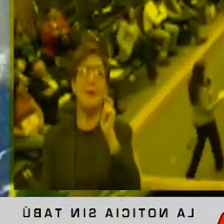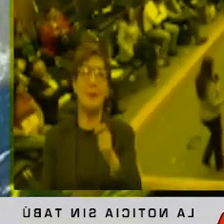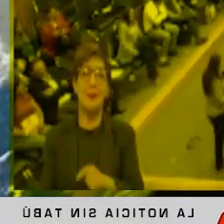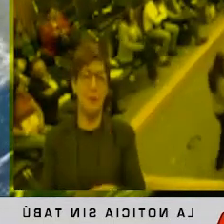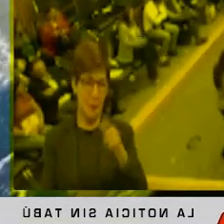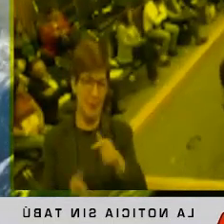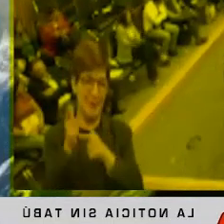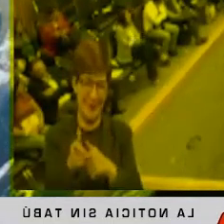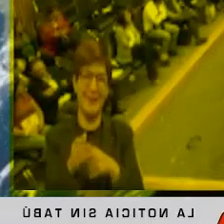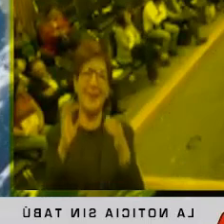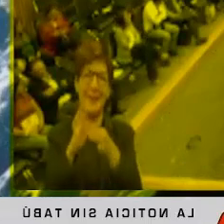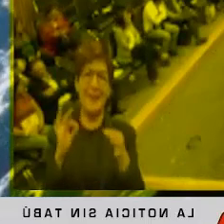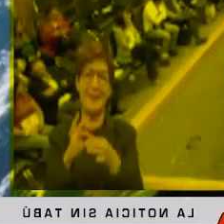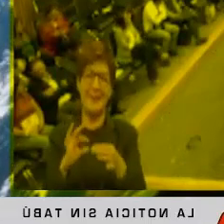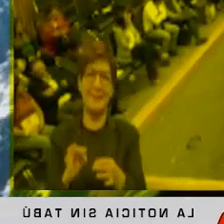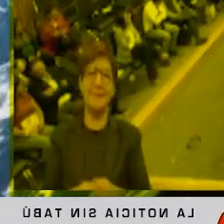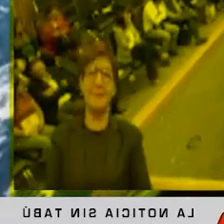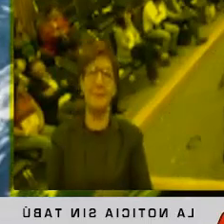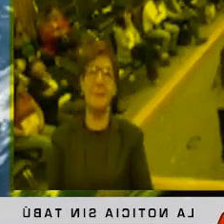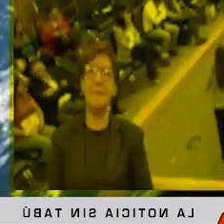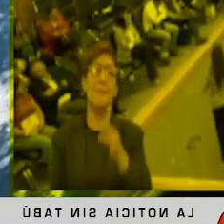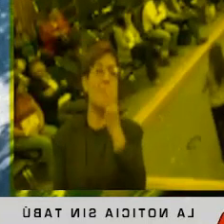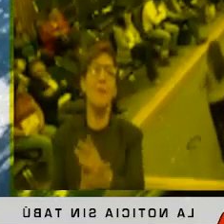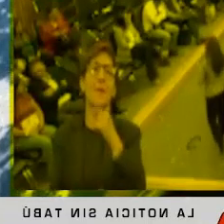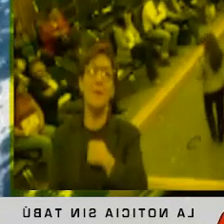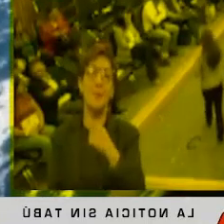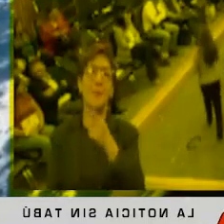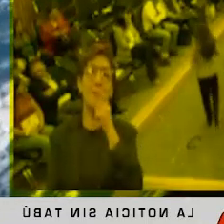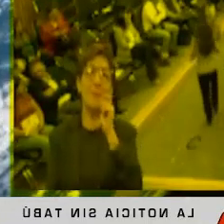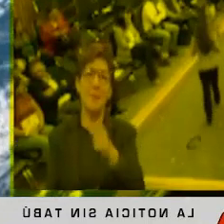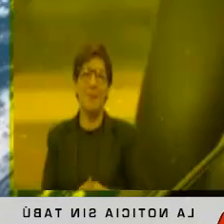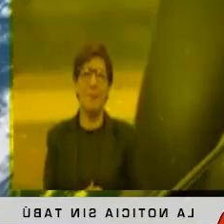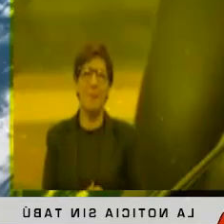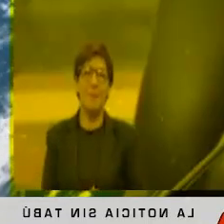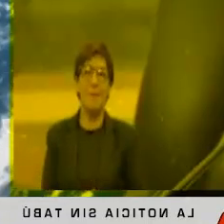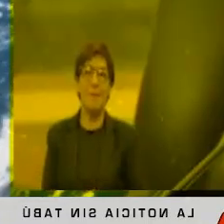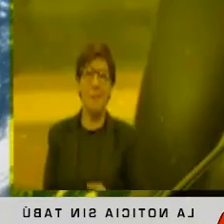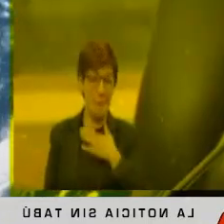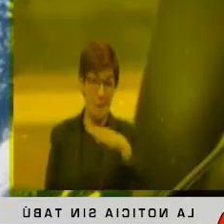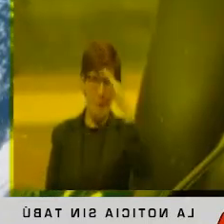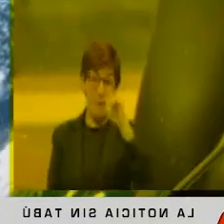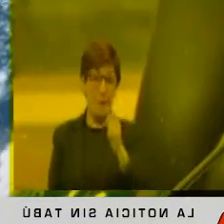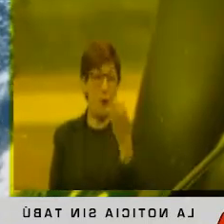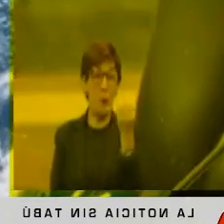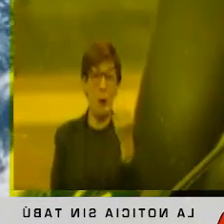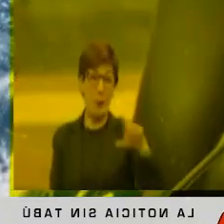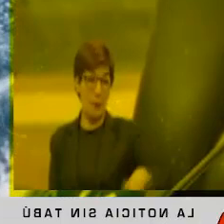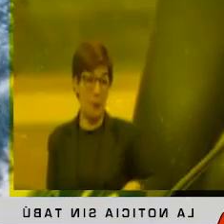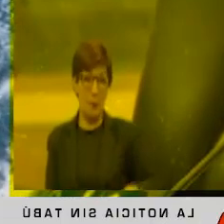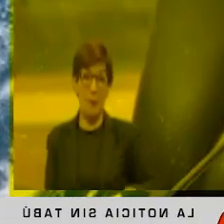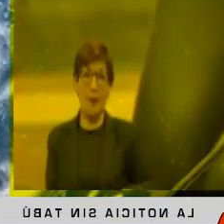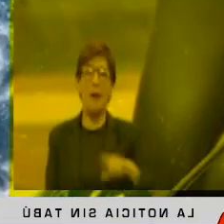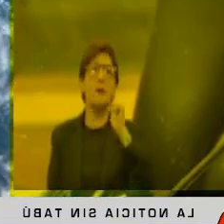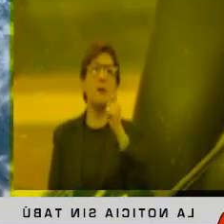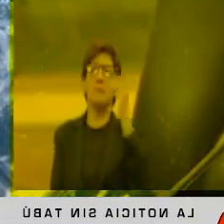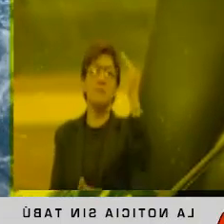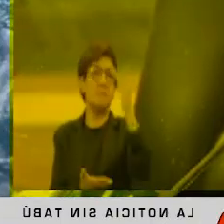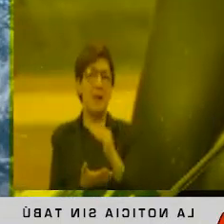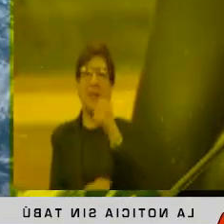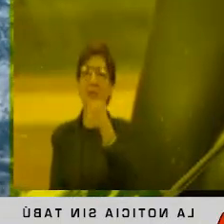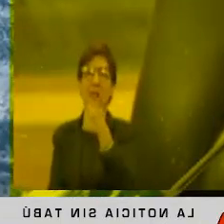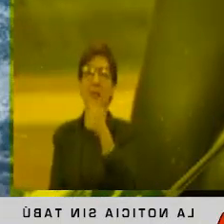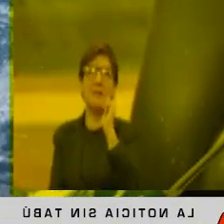nuestro país incluido el presidente de la república respeto Por supuesto su opinión Pero yo sostengo que el Instituto Nacional electoral es un organismo